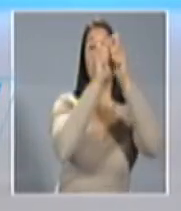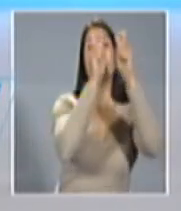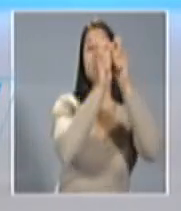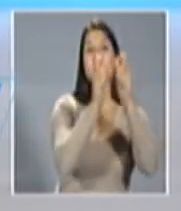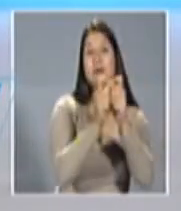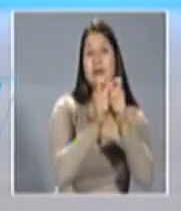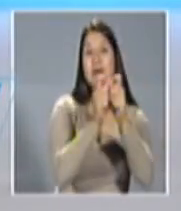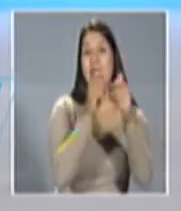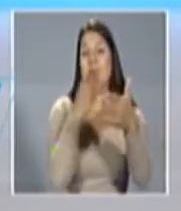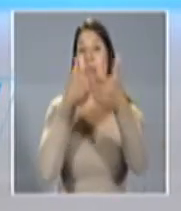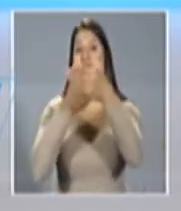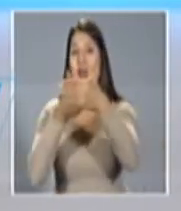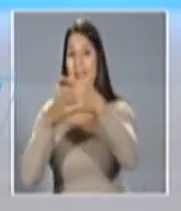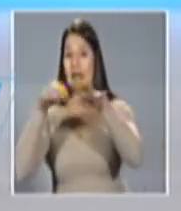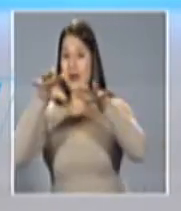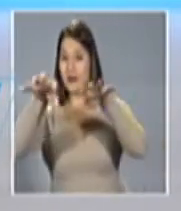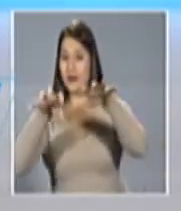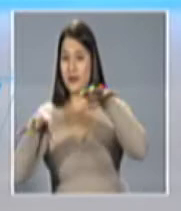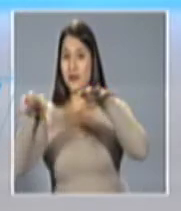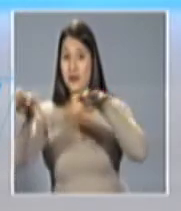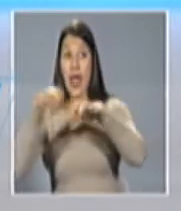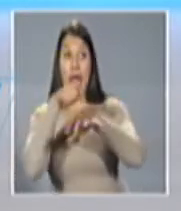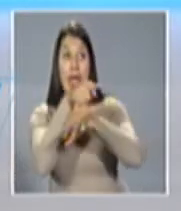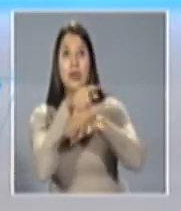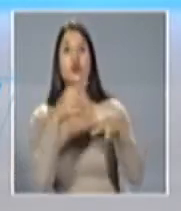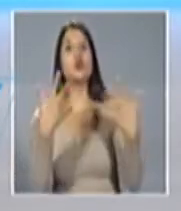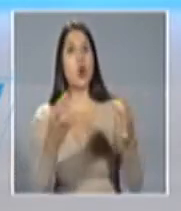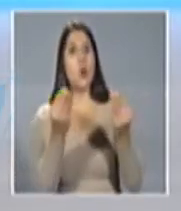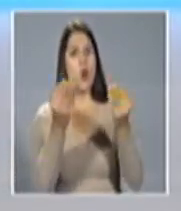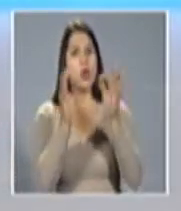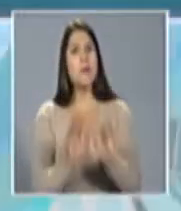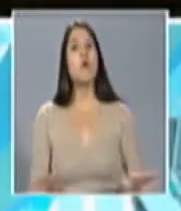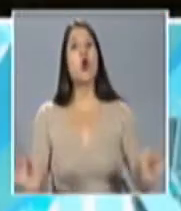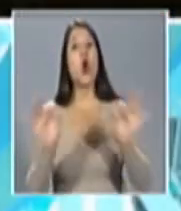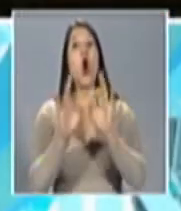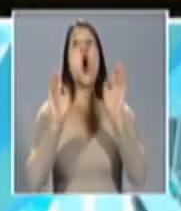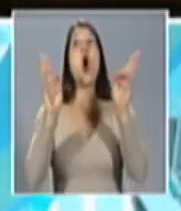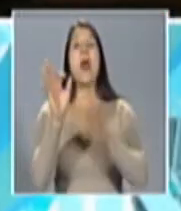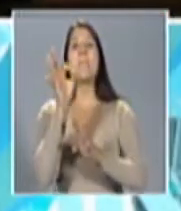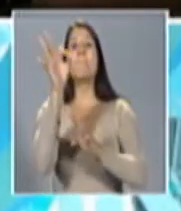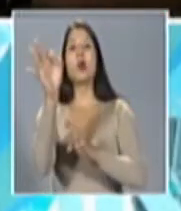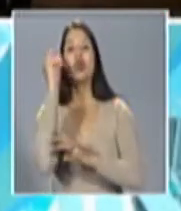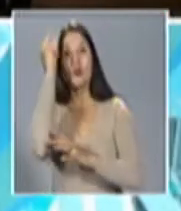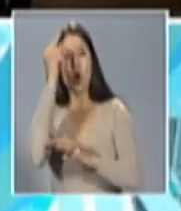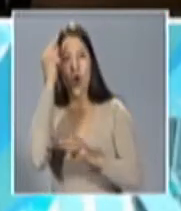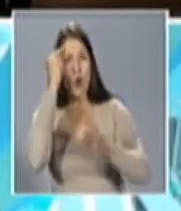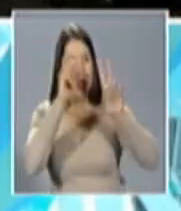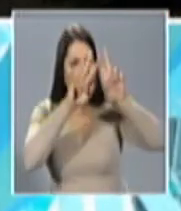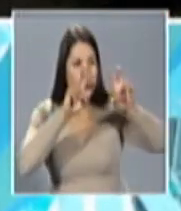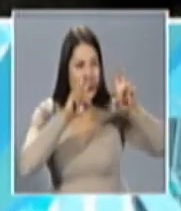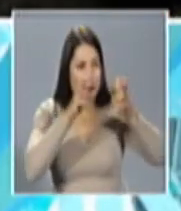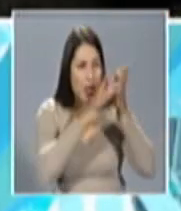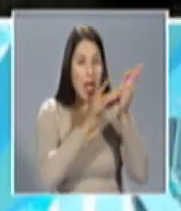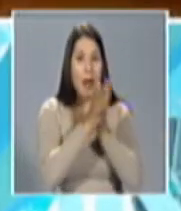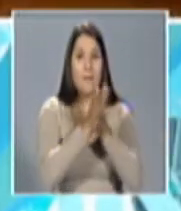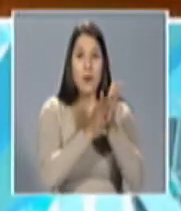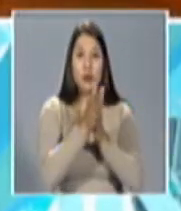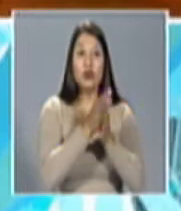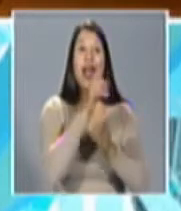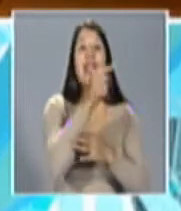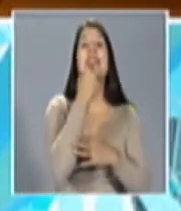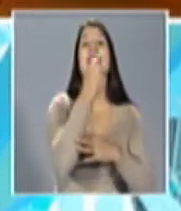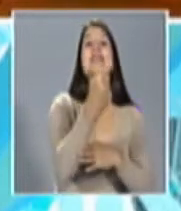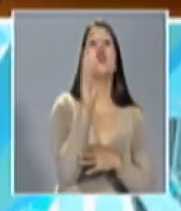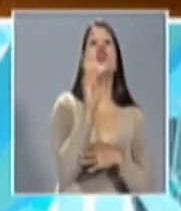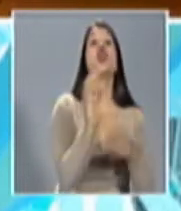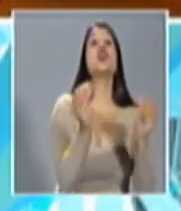muy valioso, ojalá que el próximo gobierno le saque punta, lo aproveche, porque ese estudio lo que hizo fue correlacionar los lugares donde hay más homicidios en Costa Rica y